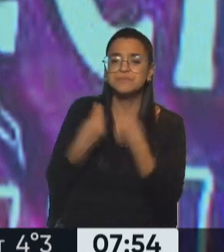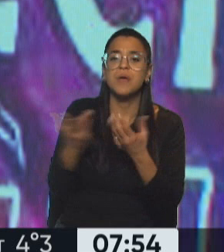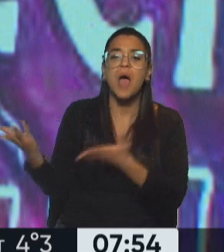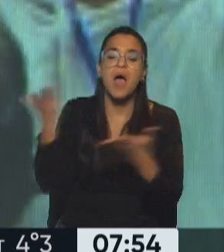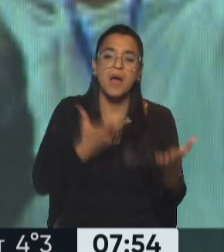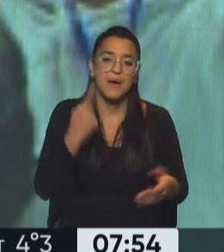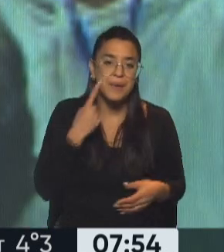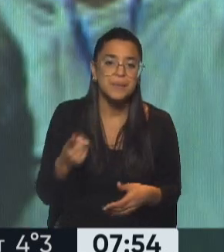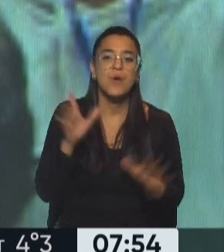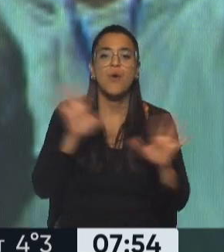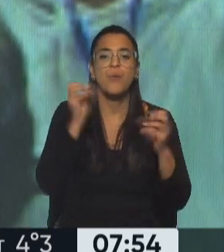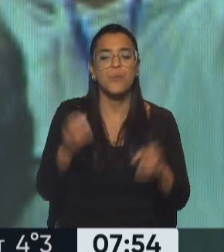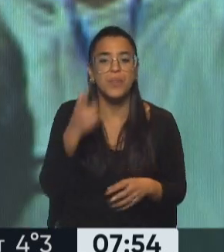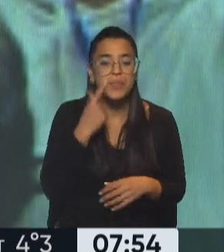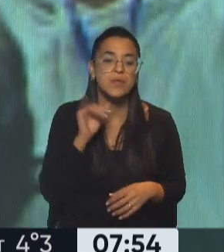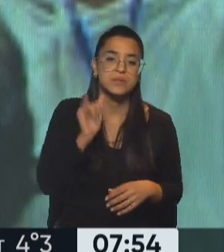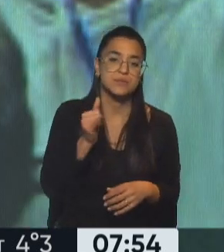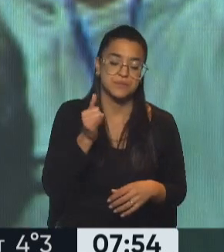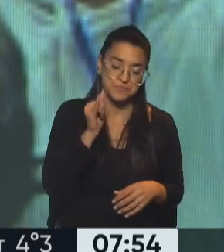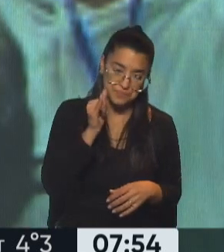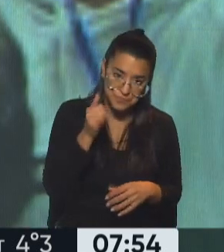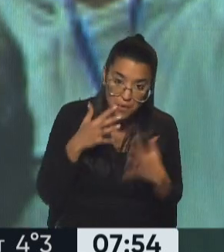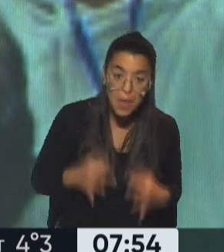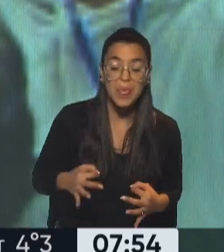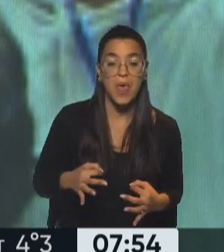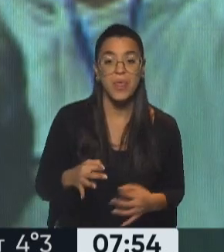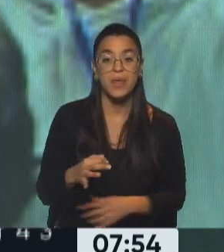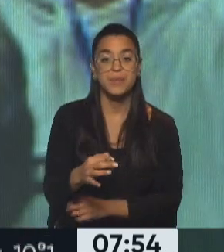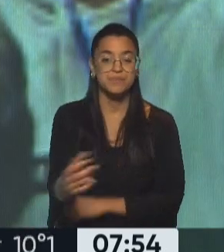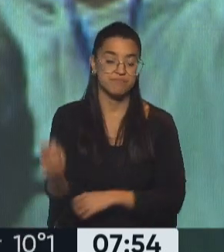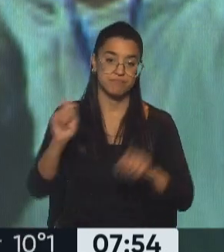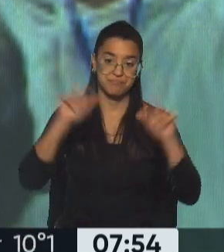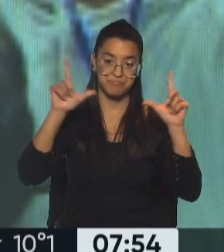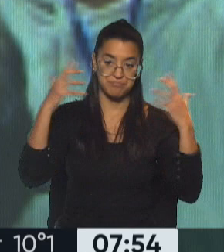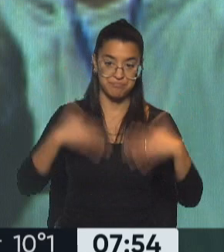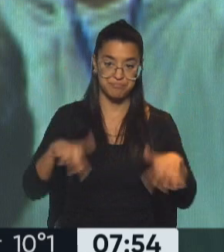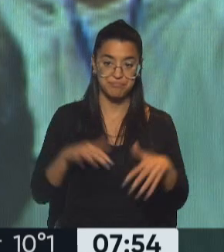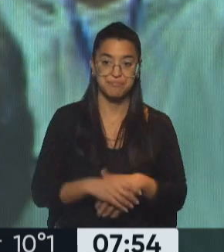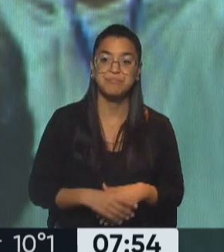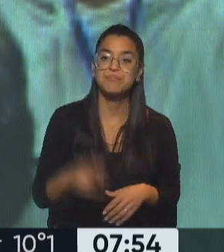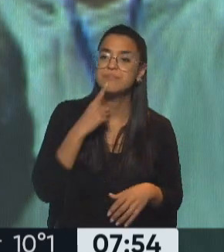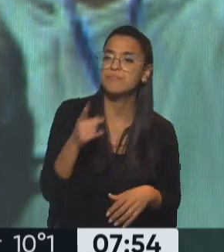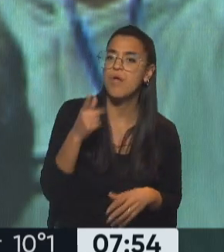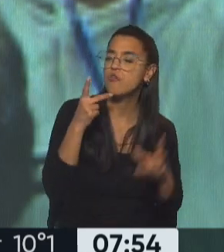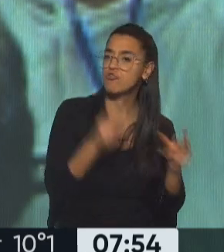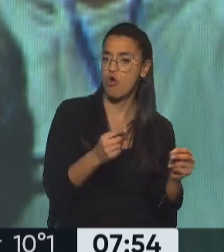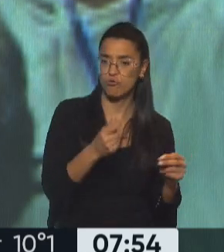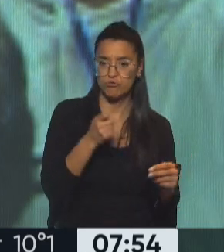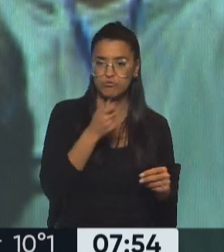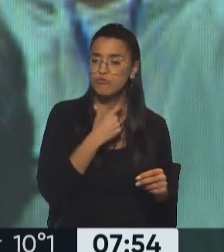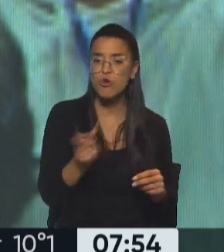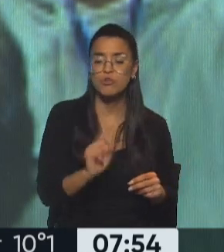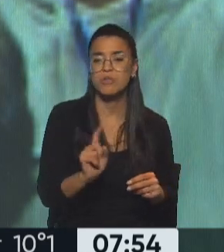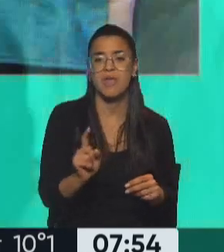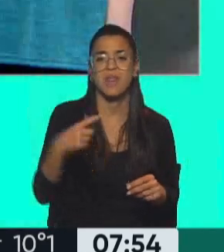ver qué tal pablo buenos días buenos y la verdad es que sorprendió y no este rechazo que la sociedad